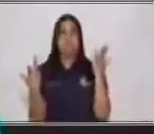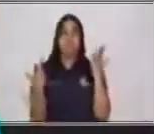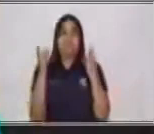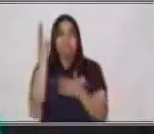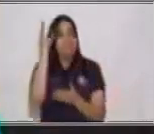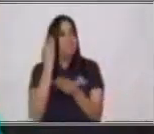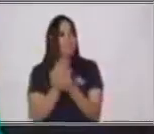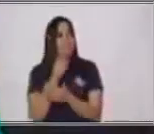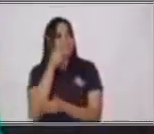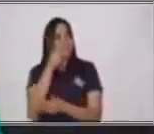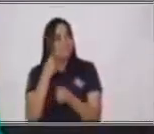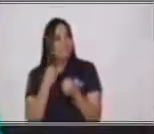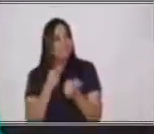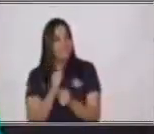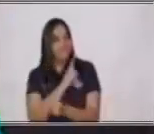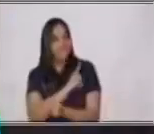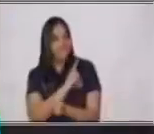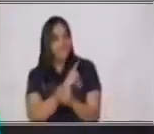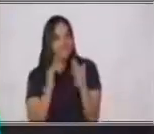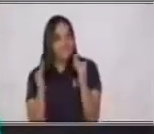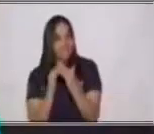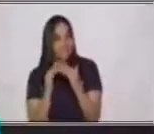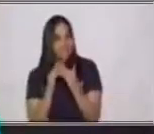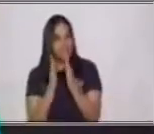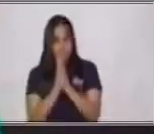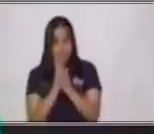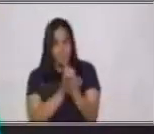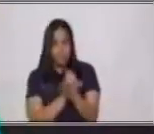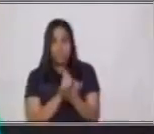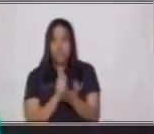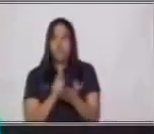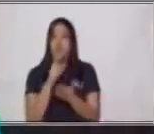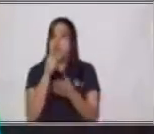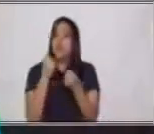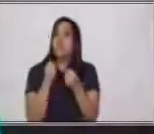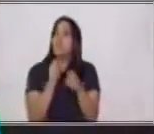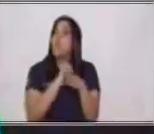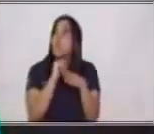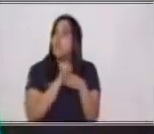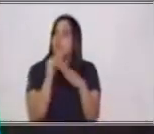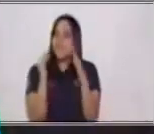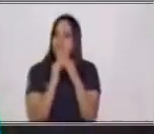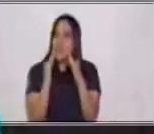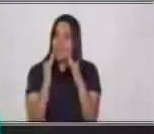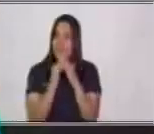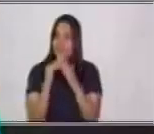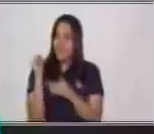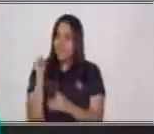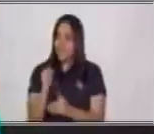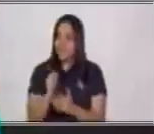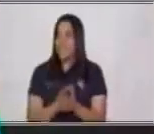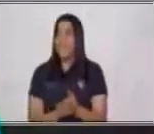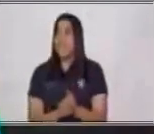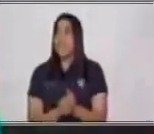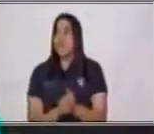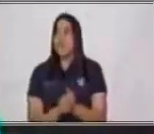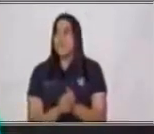es para ti. Y entonces, por favor, lo anotas para poder practicar en casa.